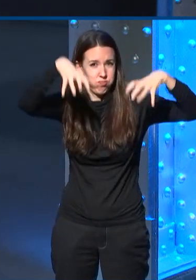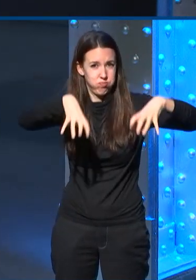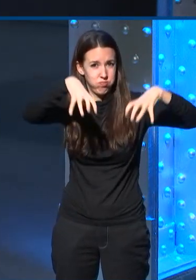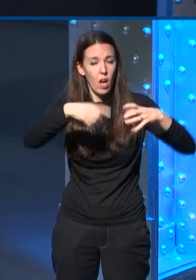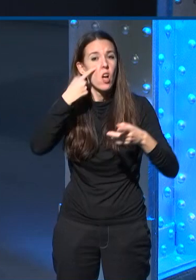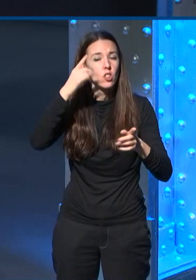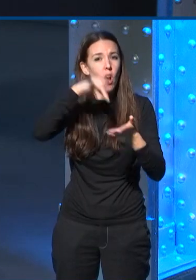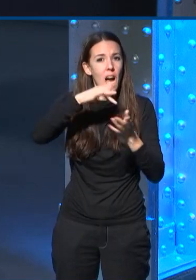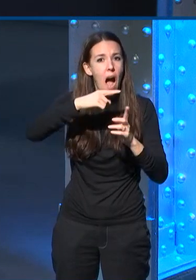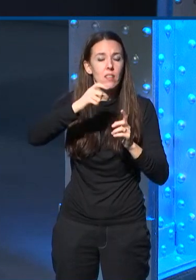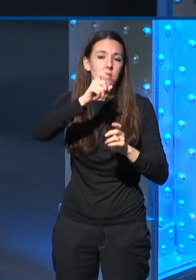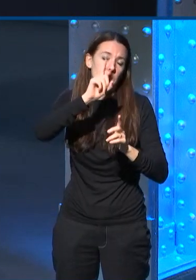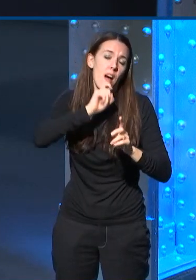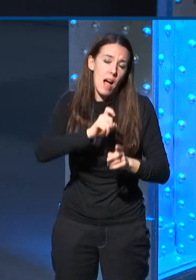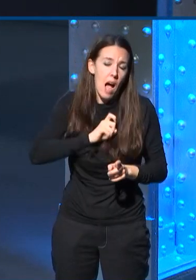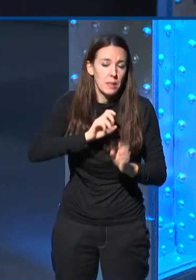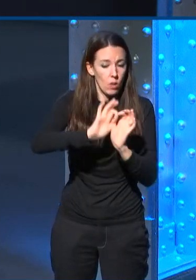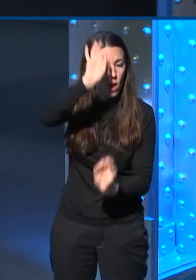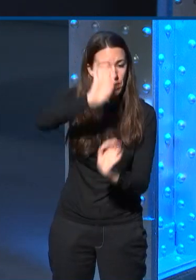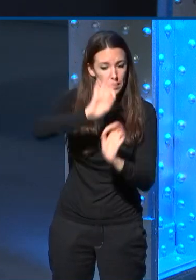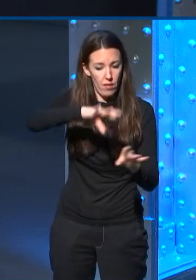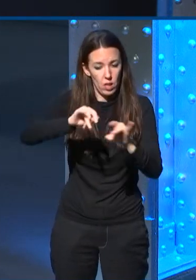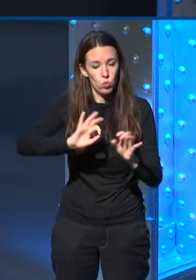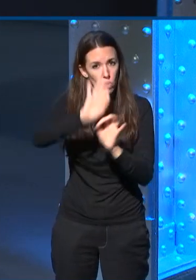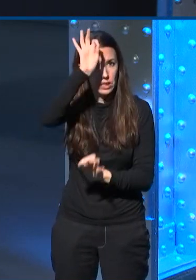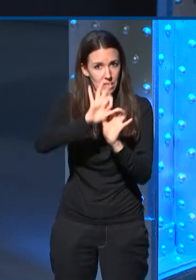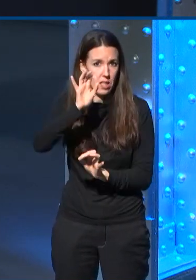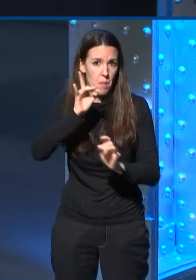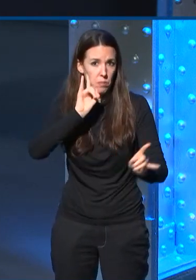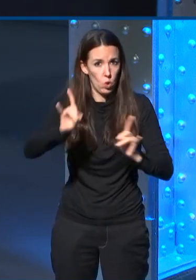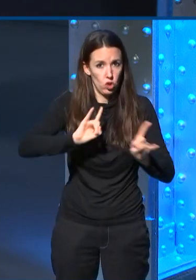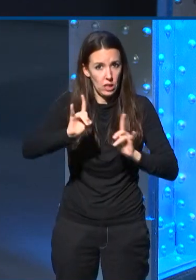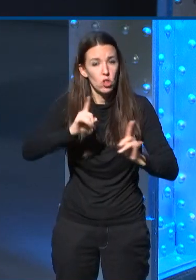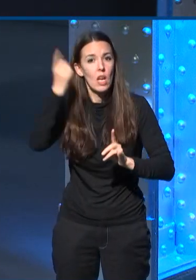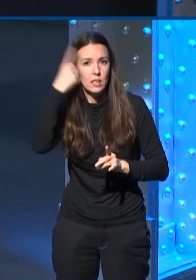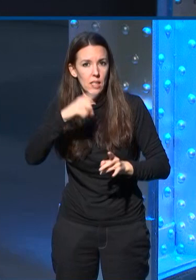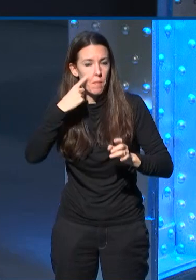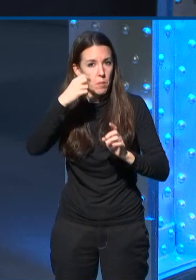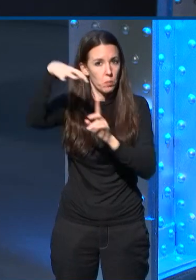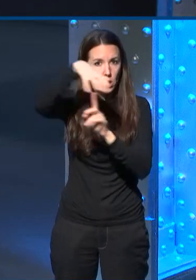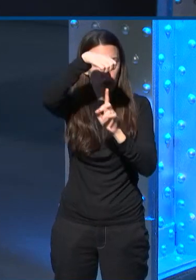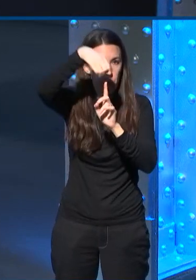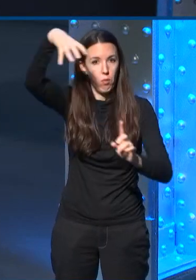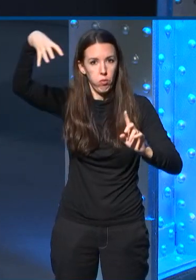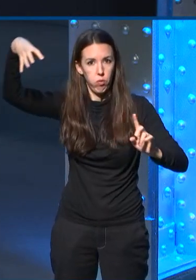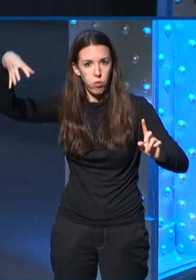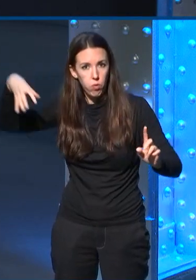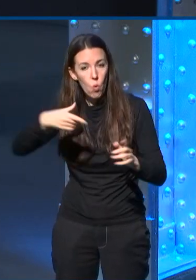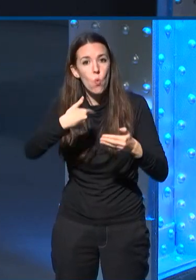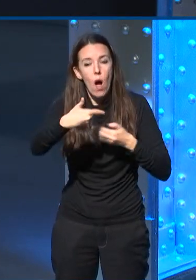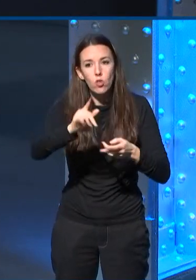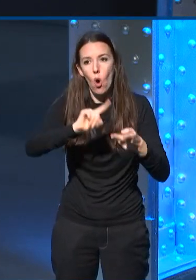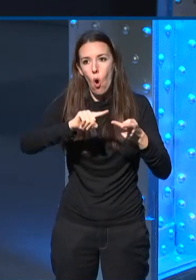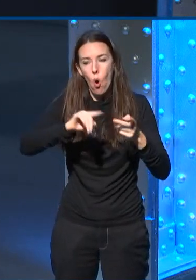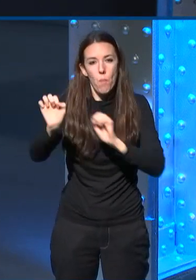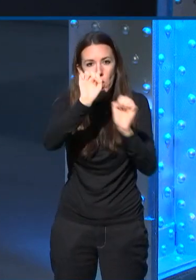dice a qué distancia del suelo estamos. Y en función de esa distancia y de esos otros sensores somos capaces de saber cuándo hay que soltar el paracaídas o cuándo hay que soltar el escudo de protección